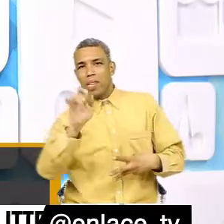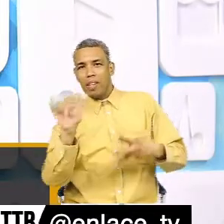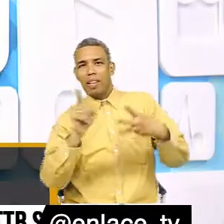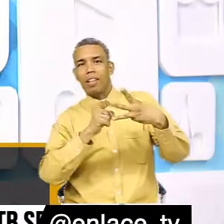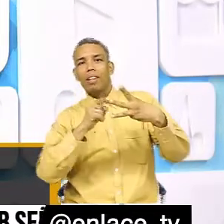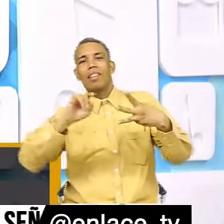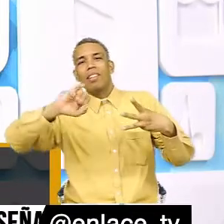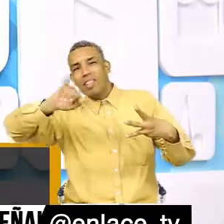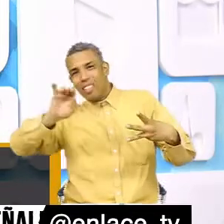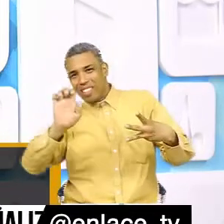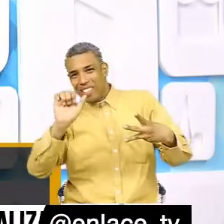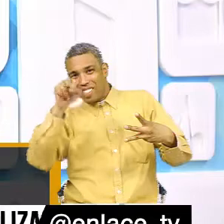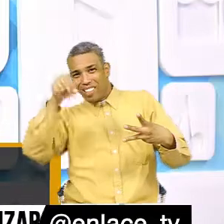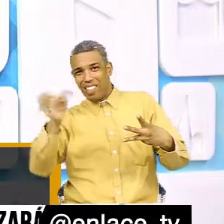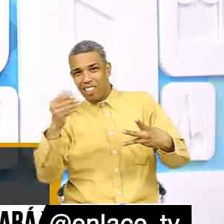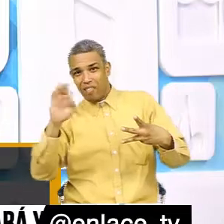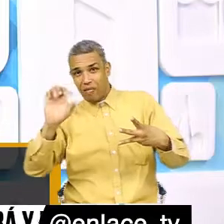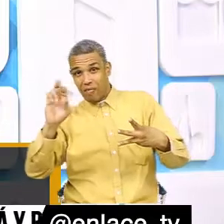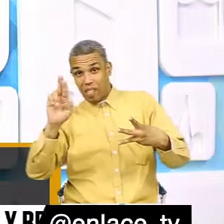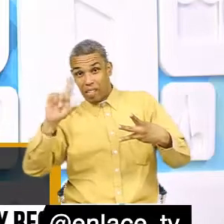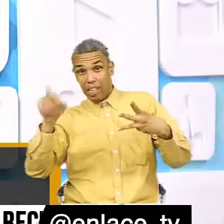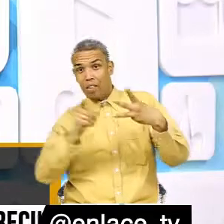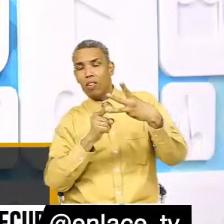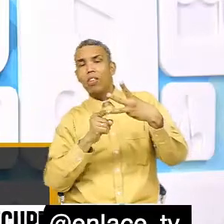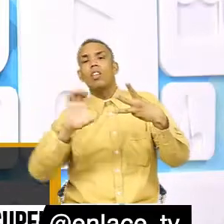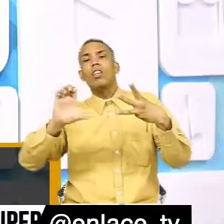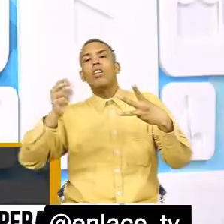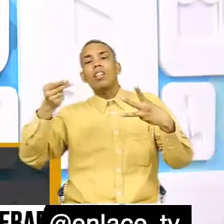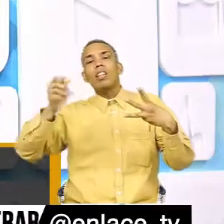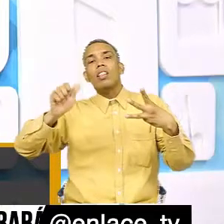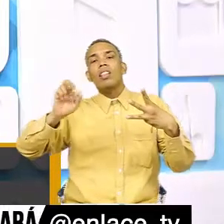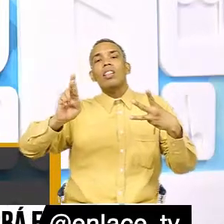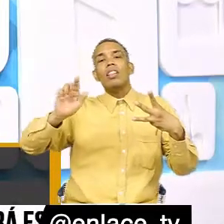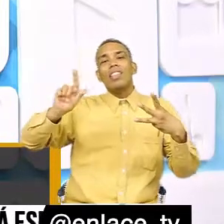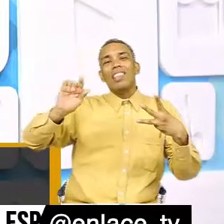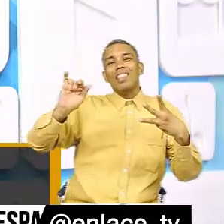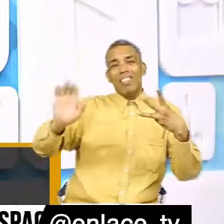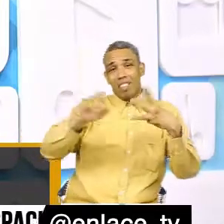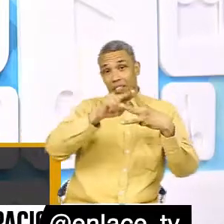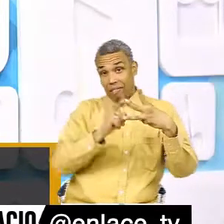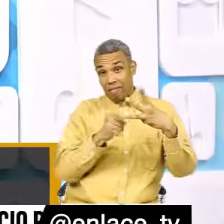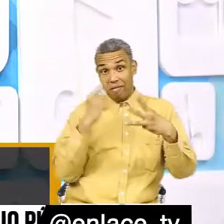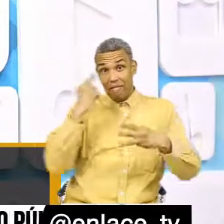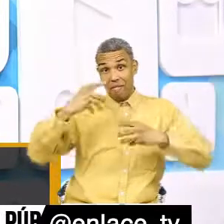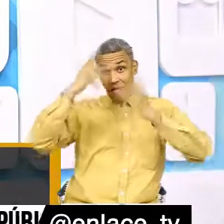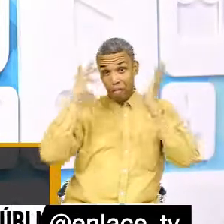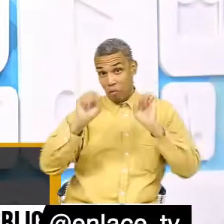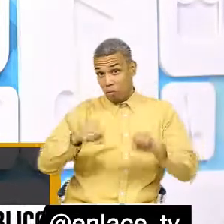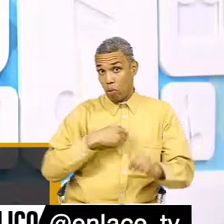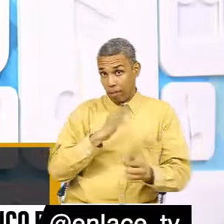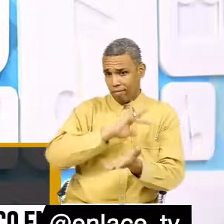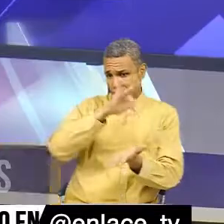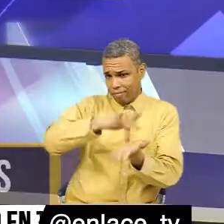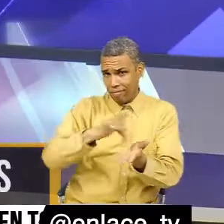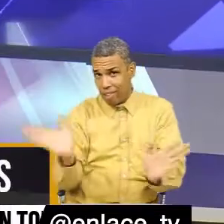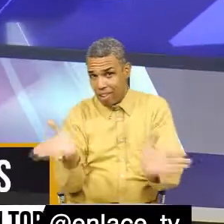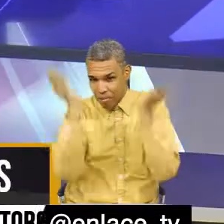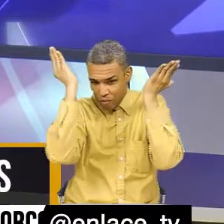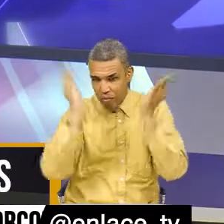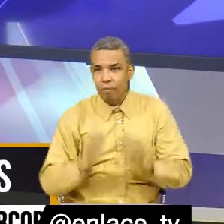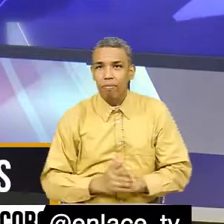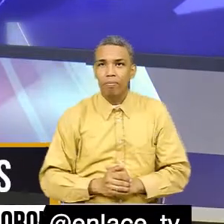Cardona, fiesta en el Club Infantas, el mejor plan para celebrar el Día de Amor y Amistad. Muy bien, y tenemos los